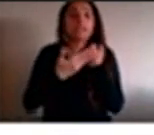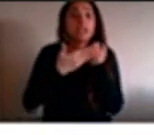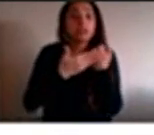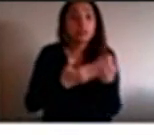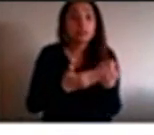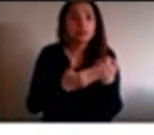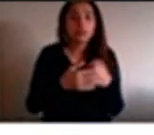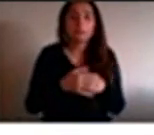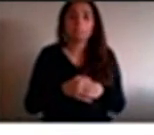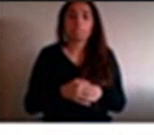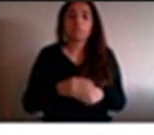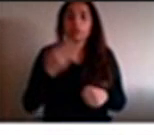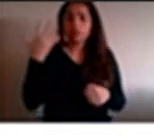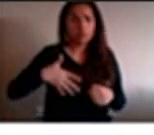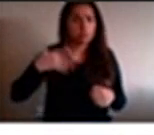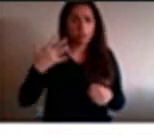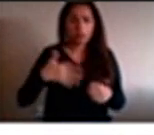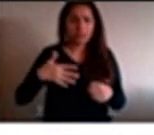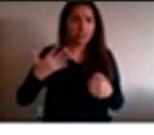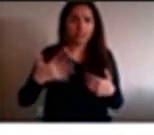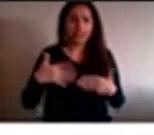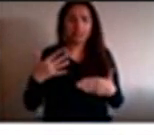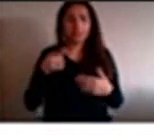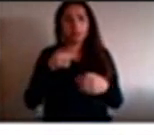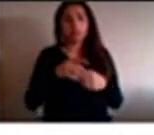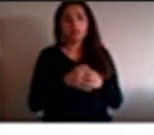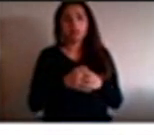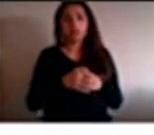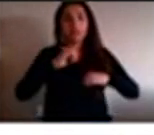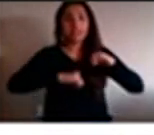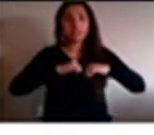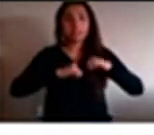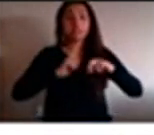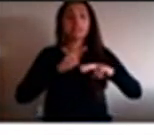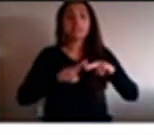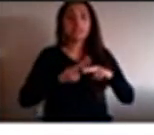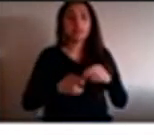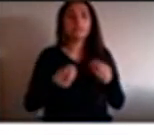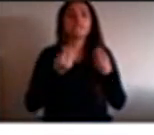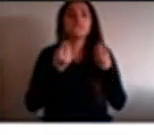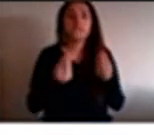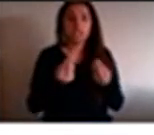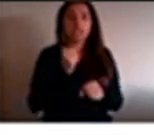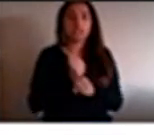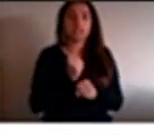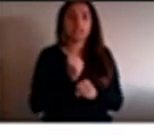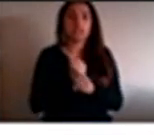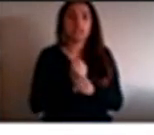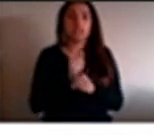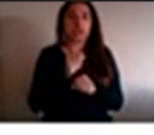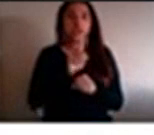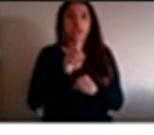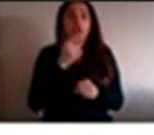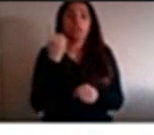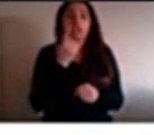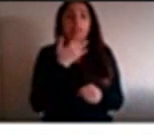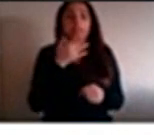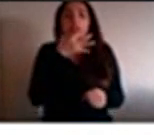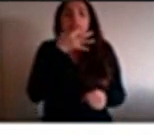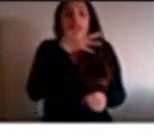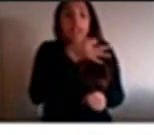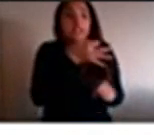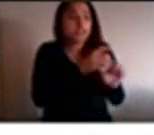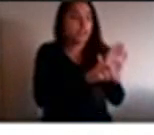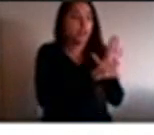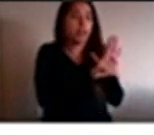bastante relevantes e importantes, y en el fondo tienen por objeto no dejar, tal como señaló el subsecretario, no dejar en el